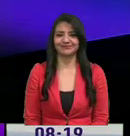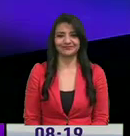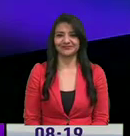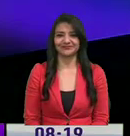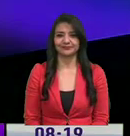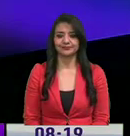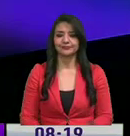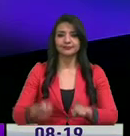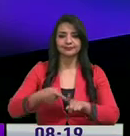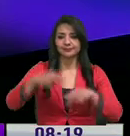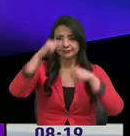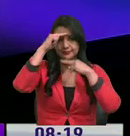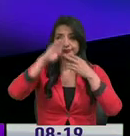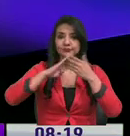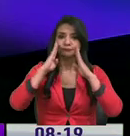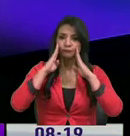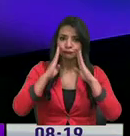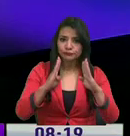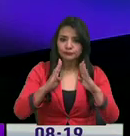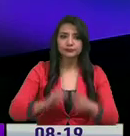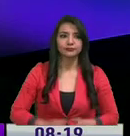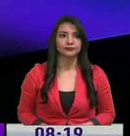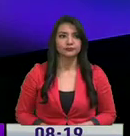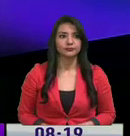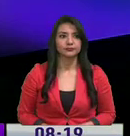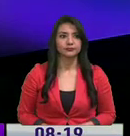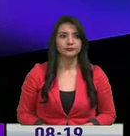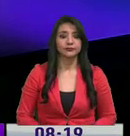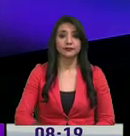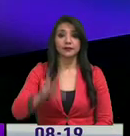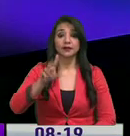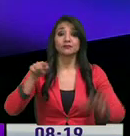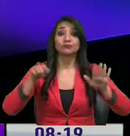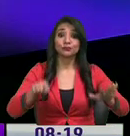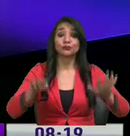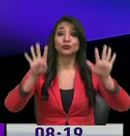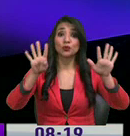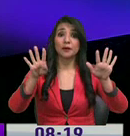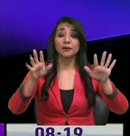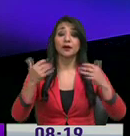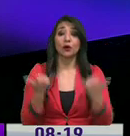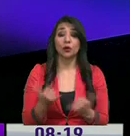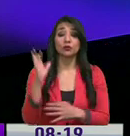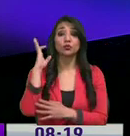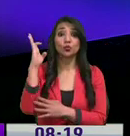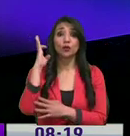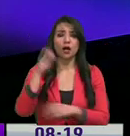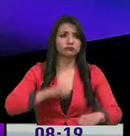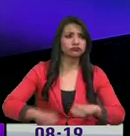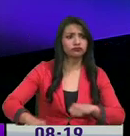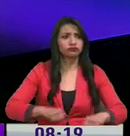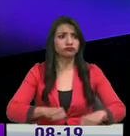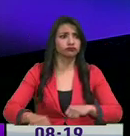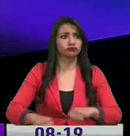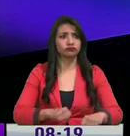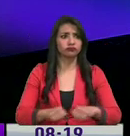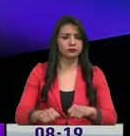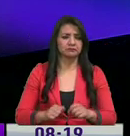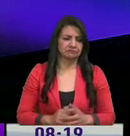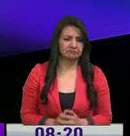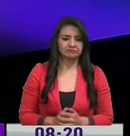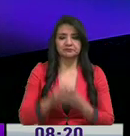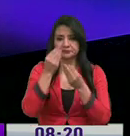Este es el primer noticiero de la comunidad 3.9. En este momento hubo un temblor allá en Tulcán, en Carchi. Ya les contaremos de qué se trata, si mayor afectación.